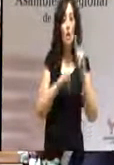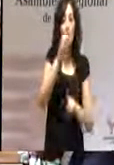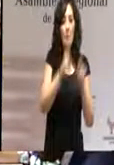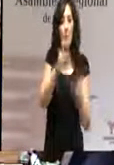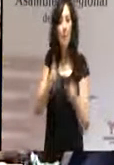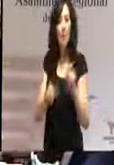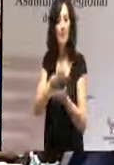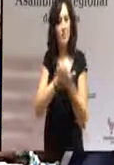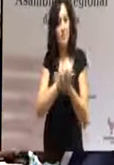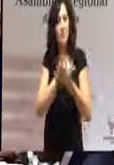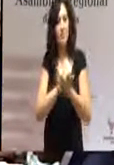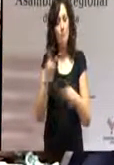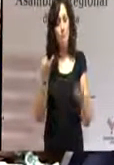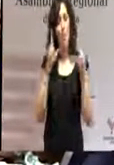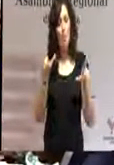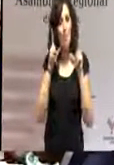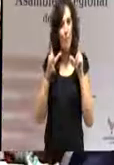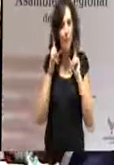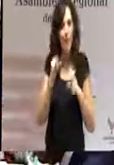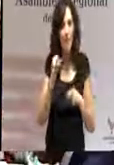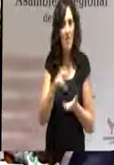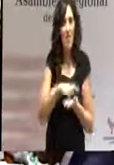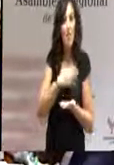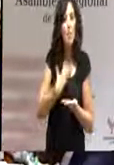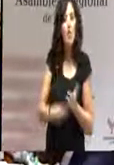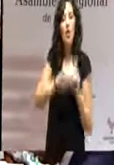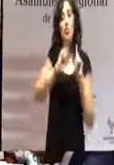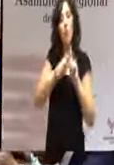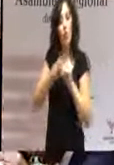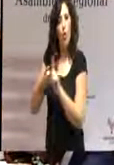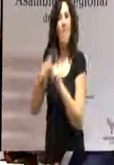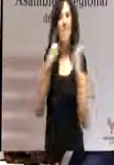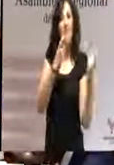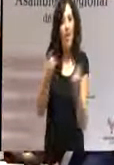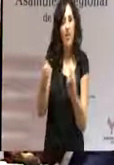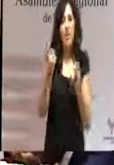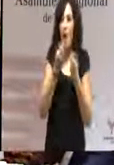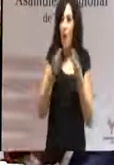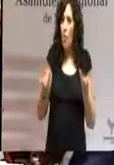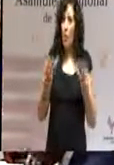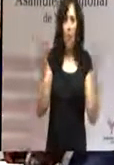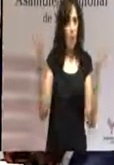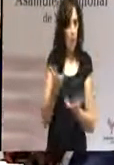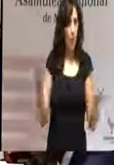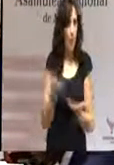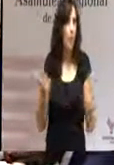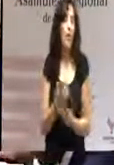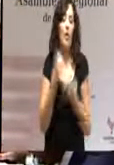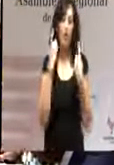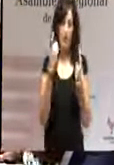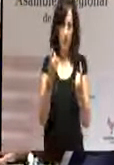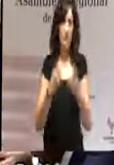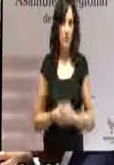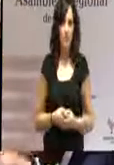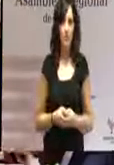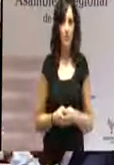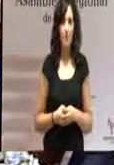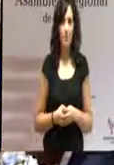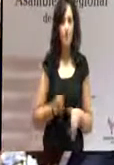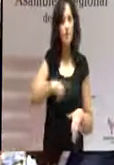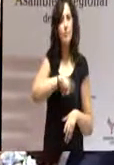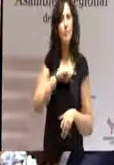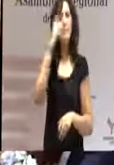Nuestra región necesita soluciones, algunas con mucha urgencia. Todos sabemos que un